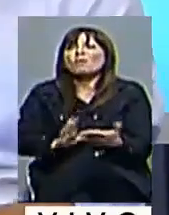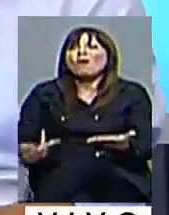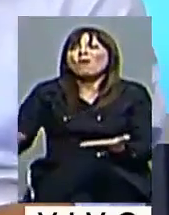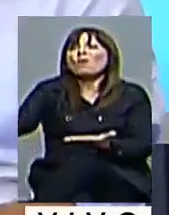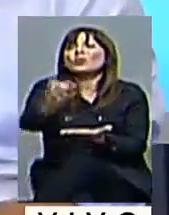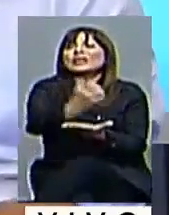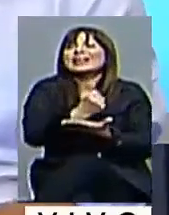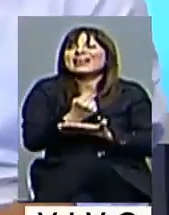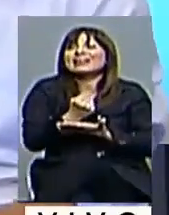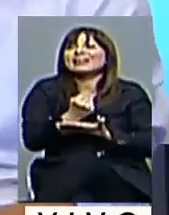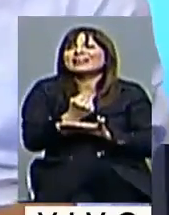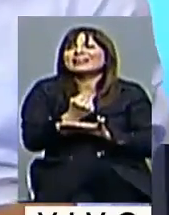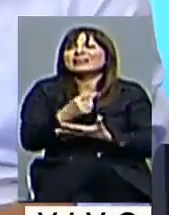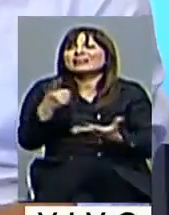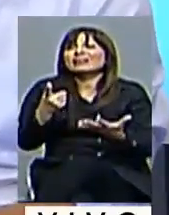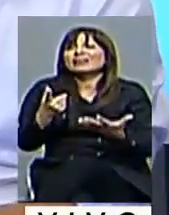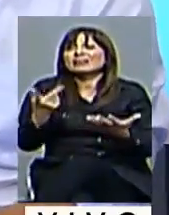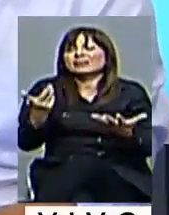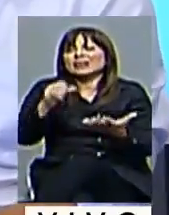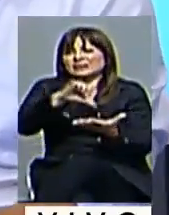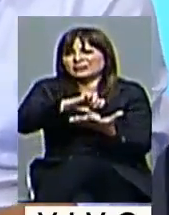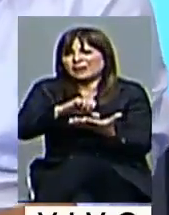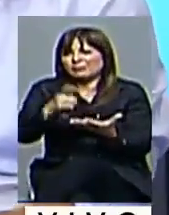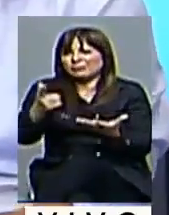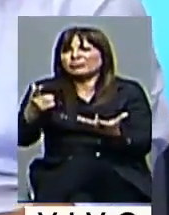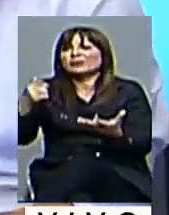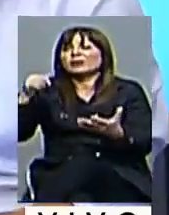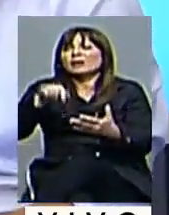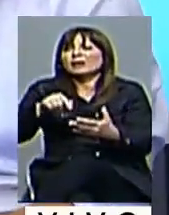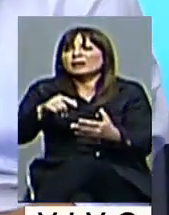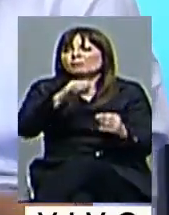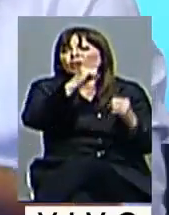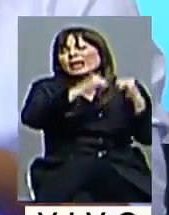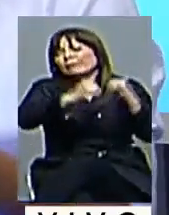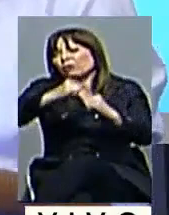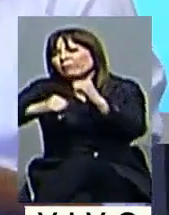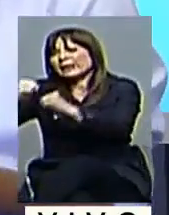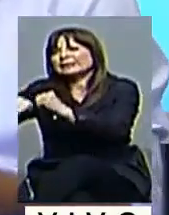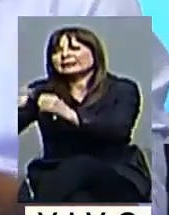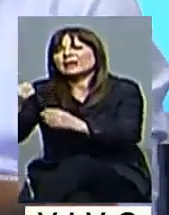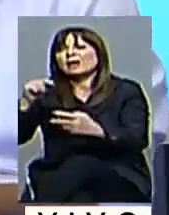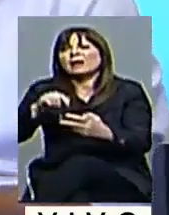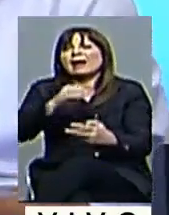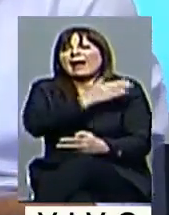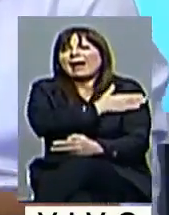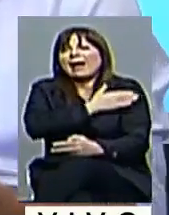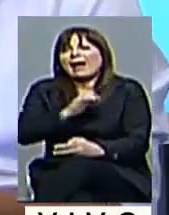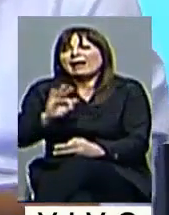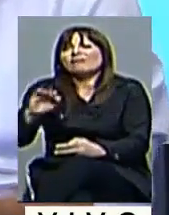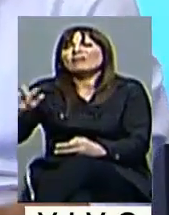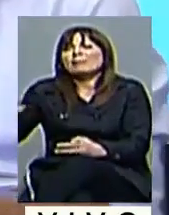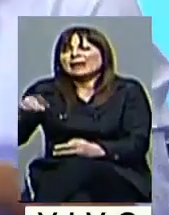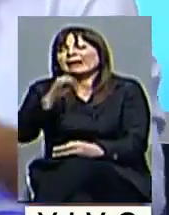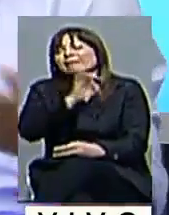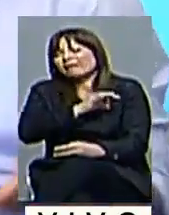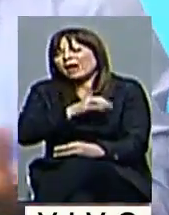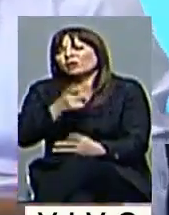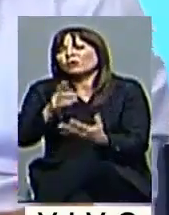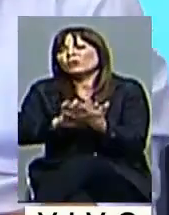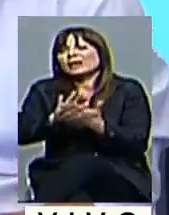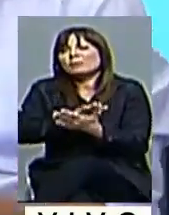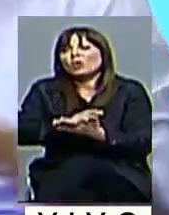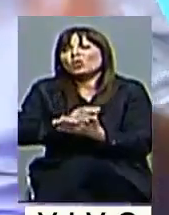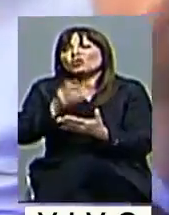todas aquellas empresas o áreas de la economía que son, digamos, que la AFP, los bancos, donde está el